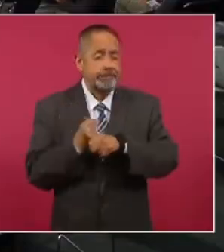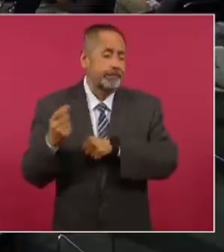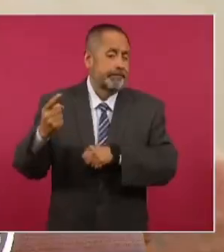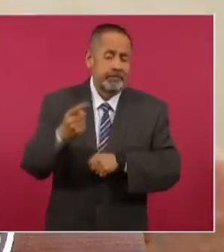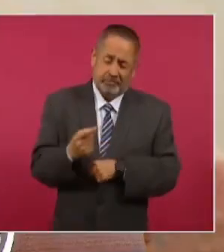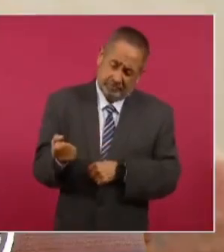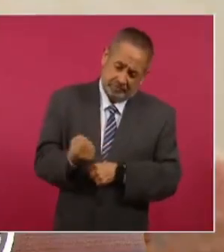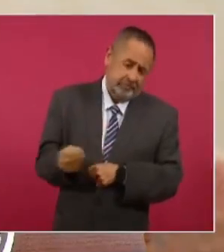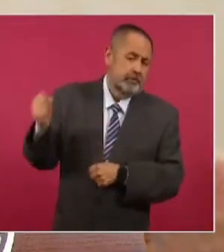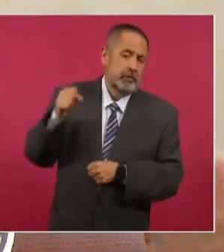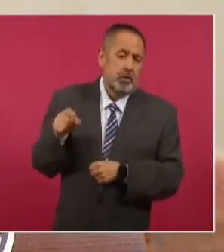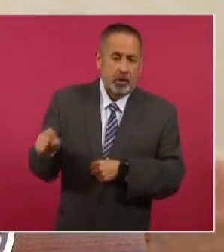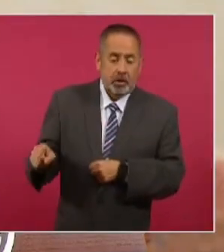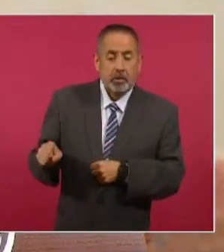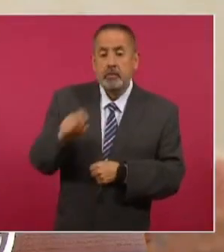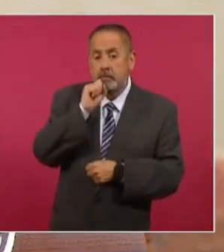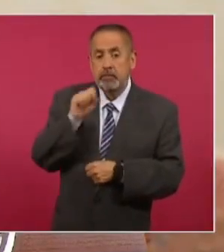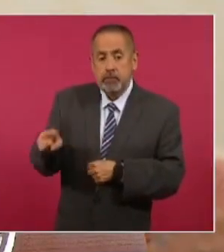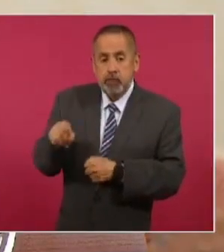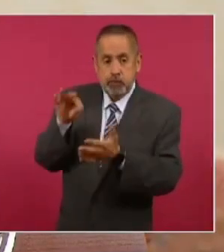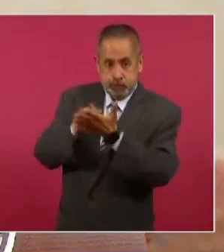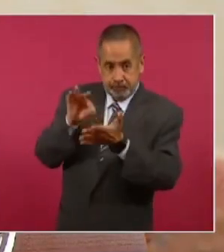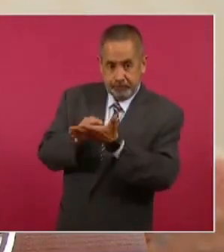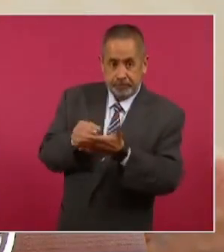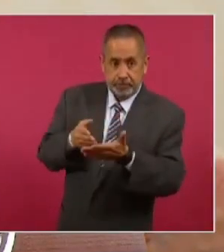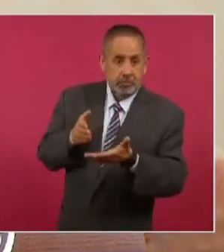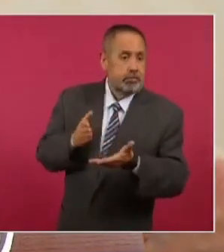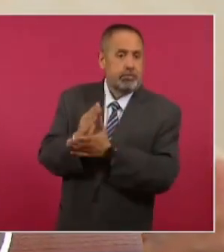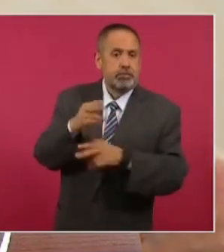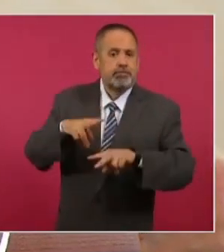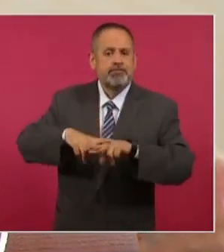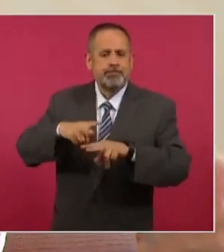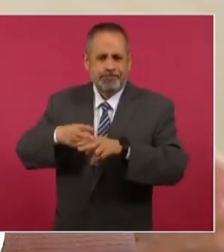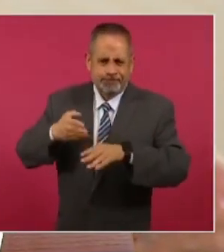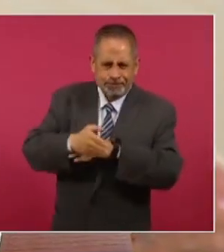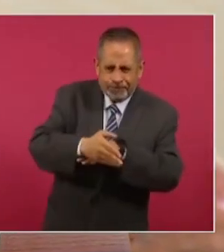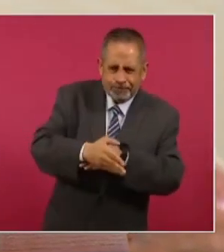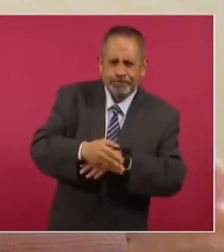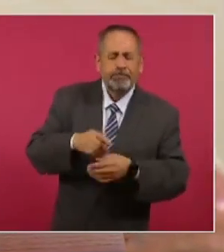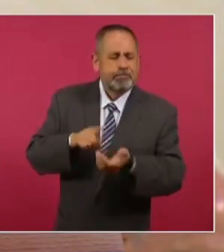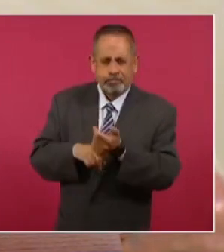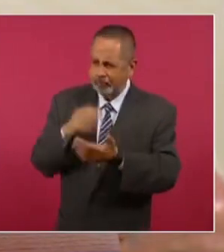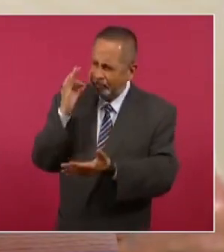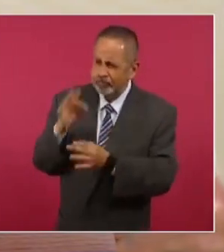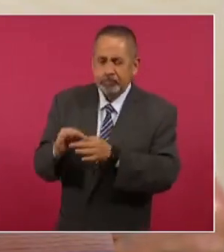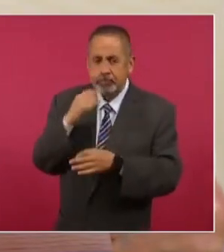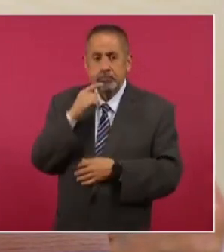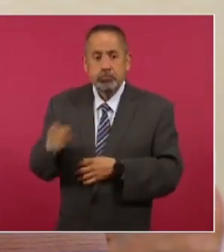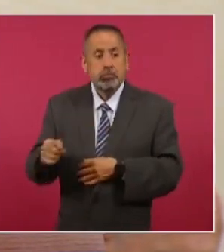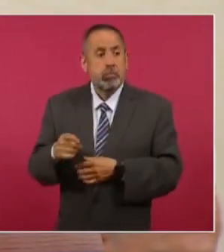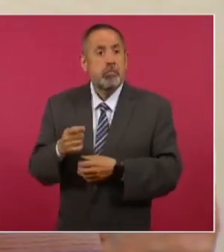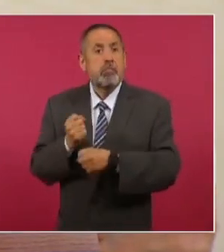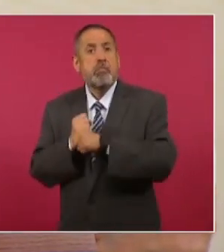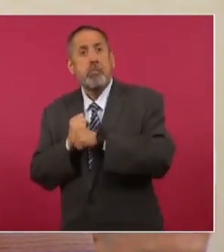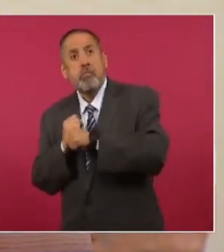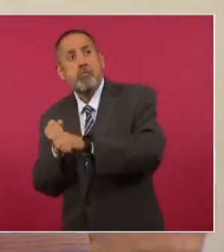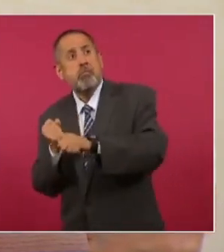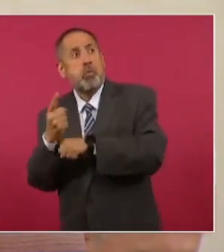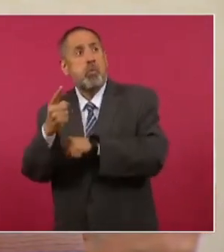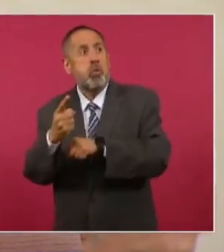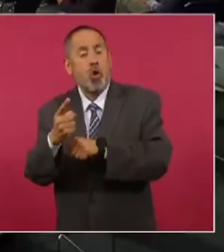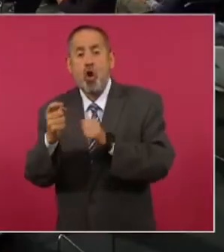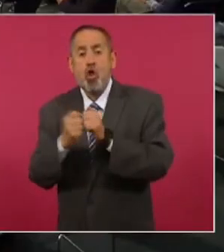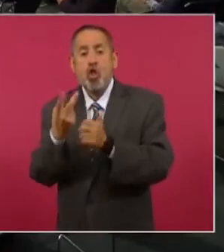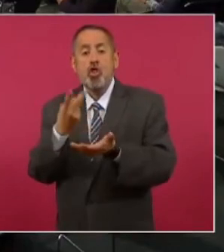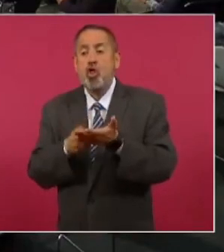y produjo también ayer bateó un doblete les puedo